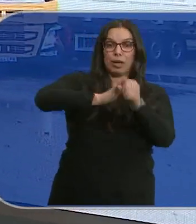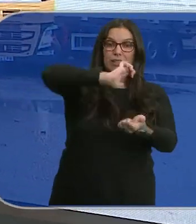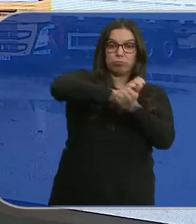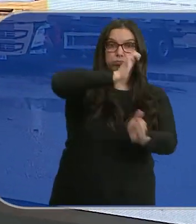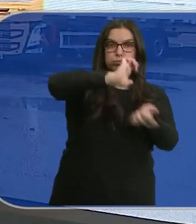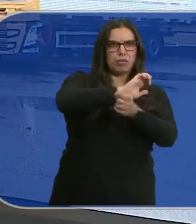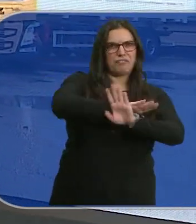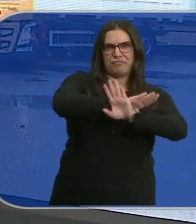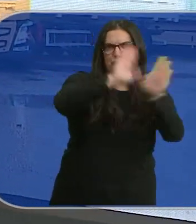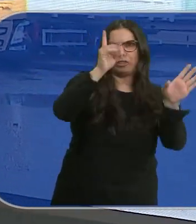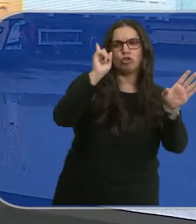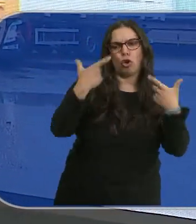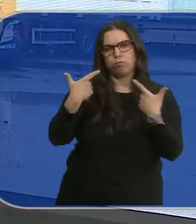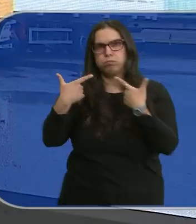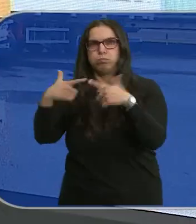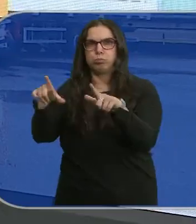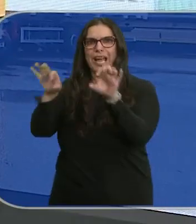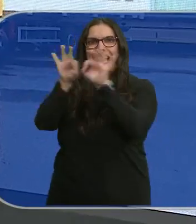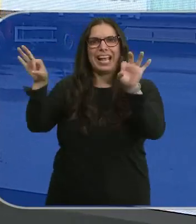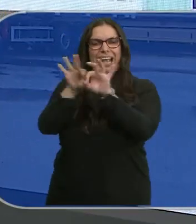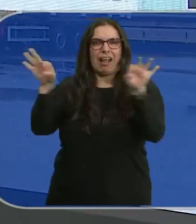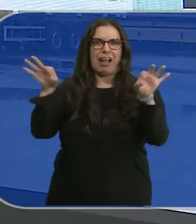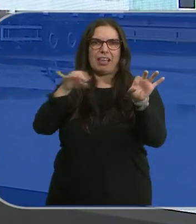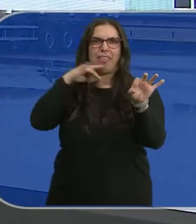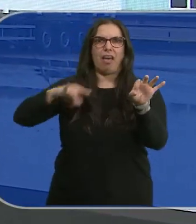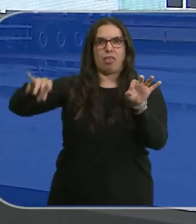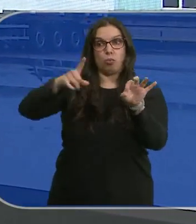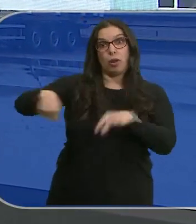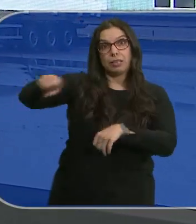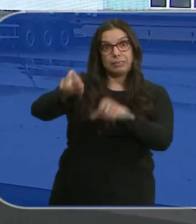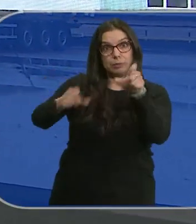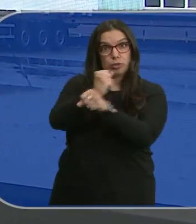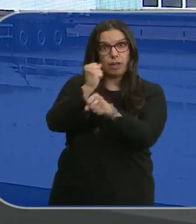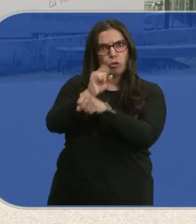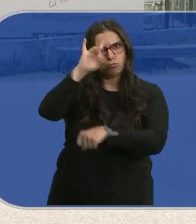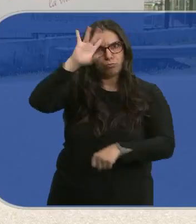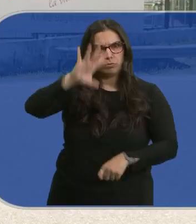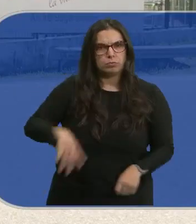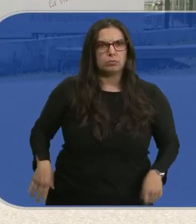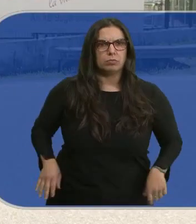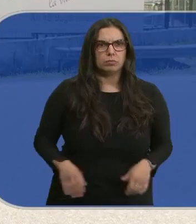solo refinarán caña de azúcar importada. La sorpresa ha sido grande entre la plantilla. Juan Abril.